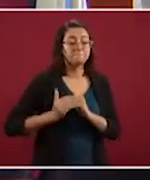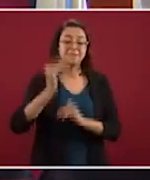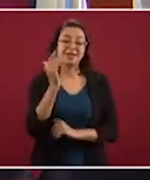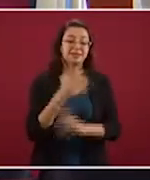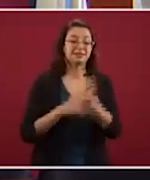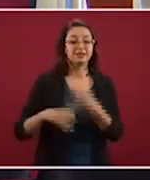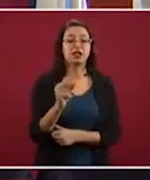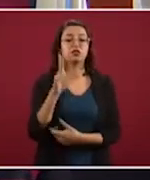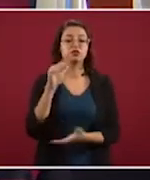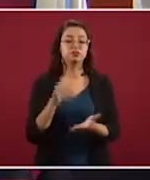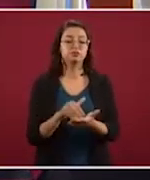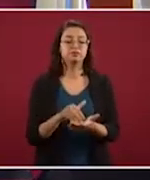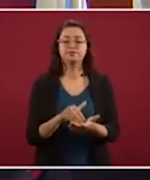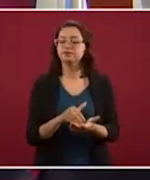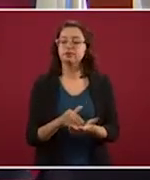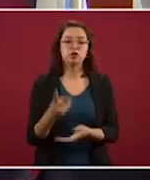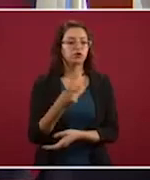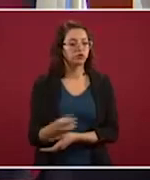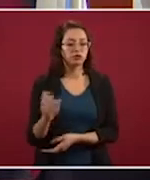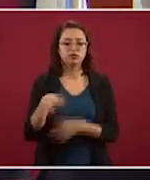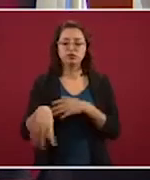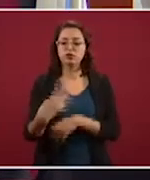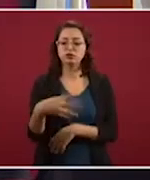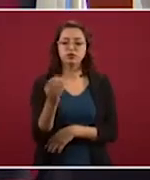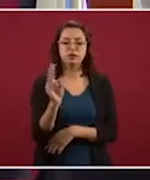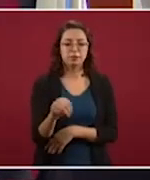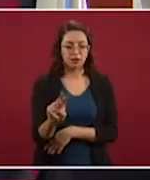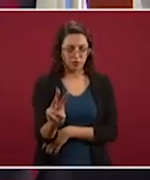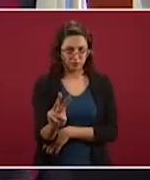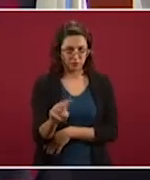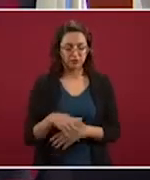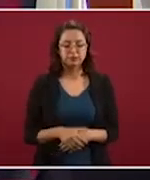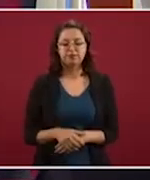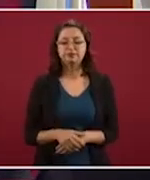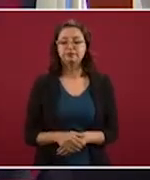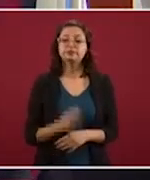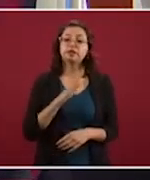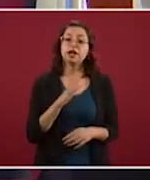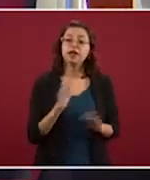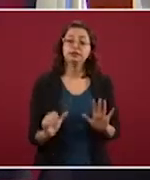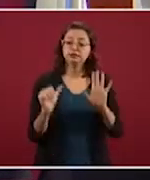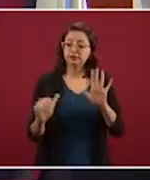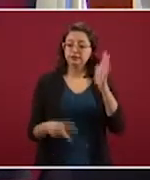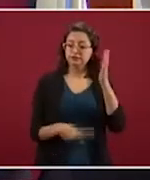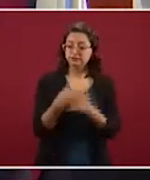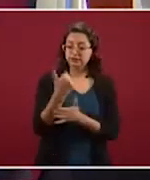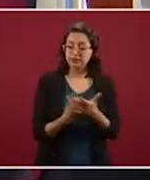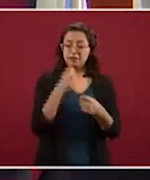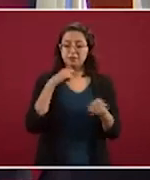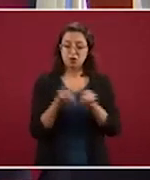capacidad en 214 megawatts. Tenemos seis proyectos de cogeneración con